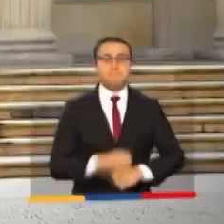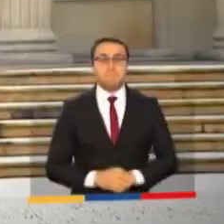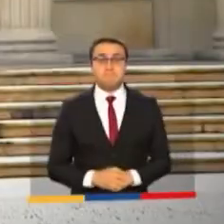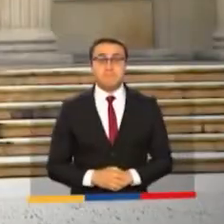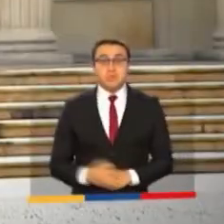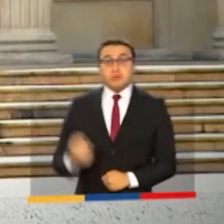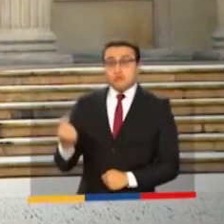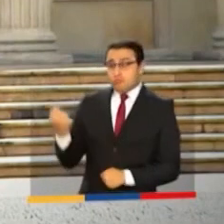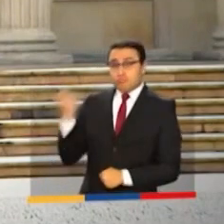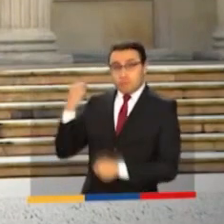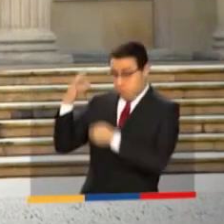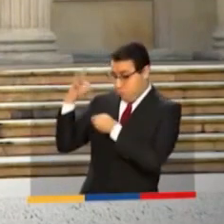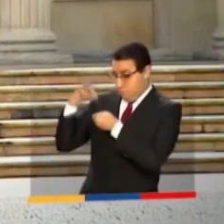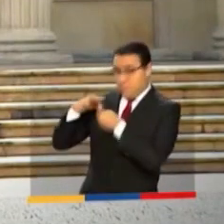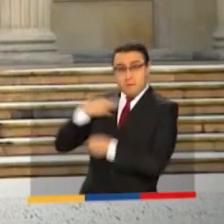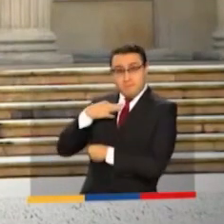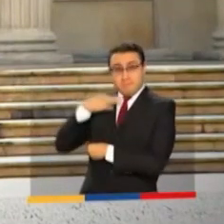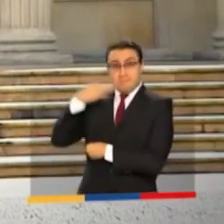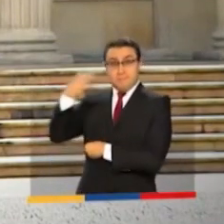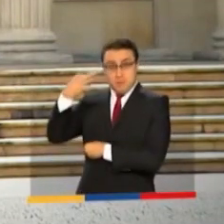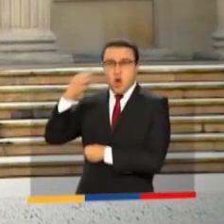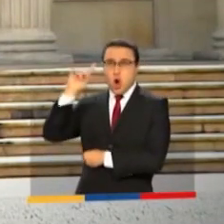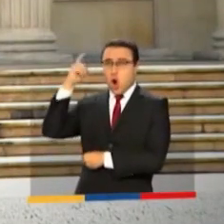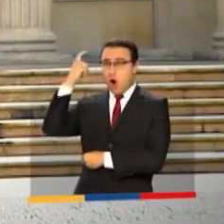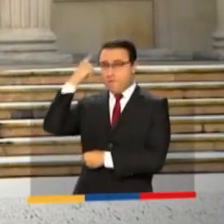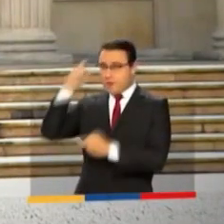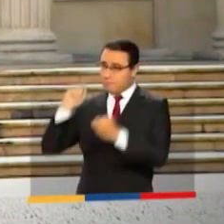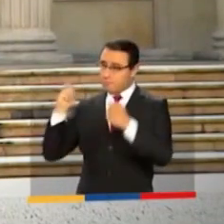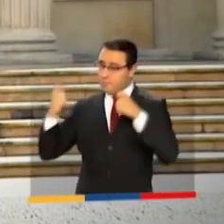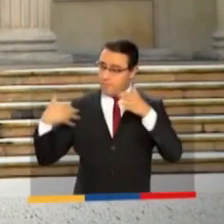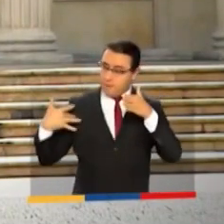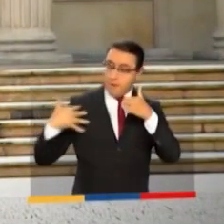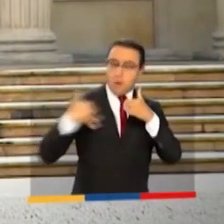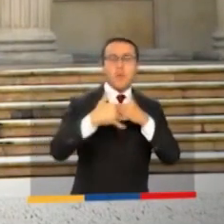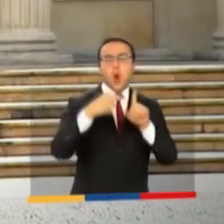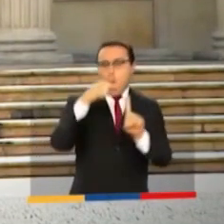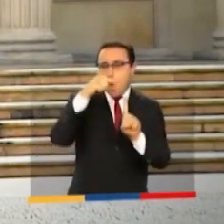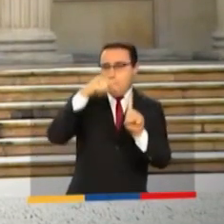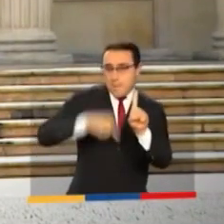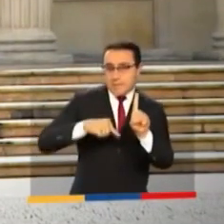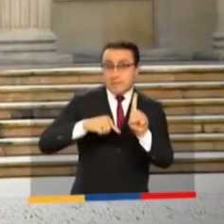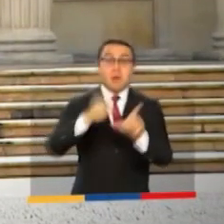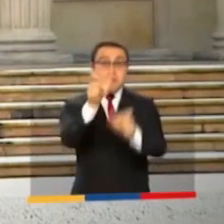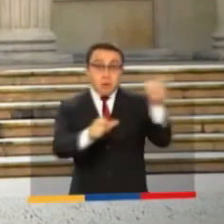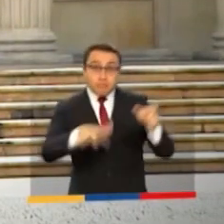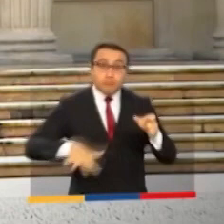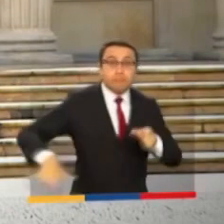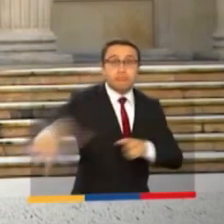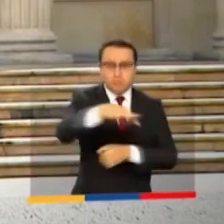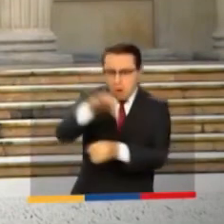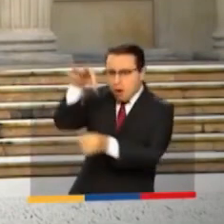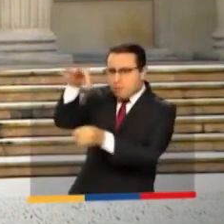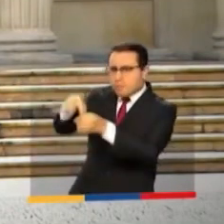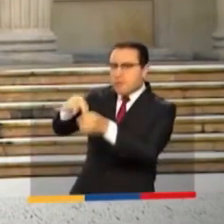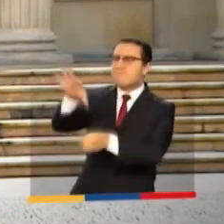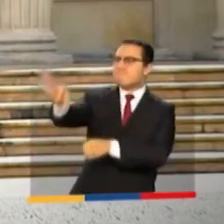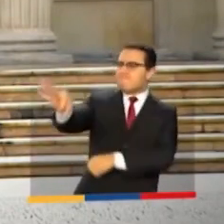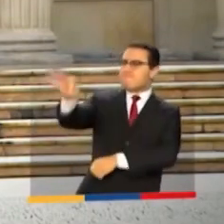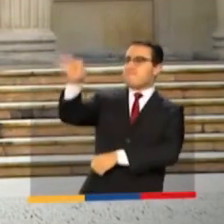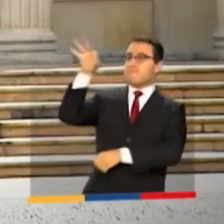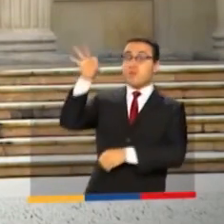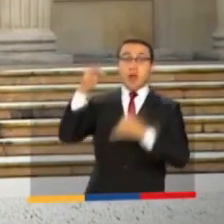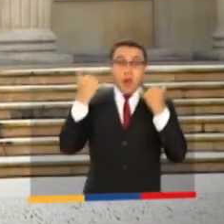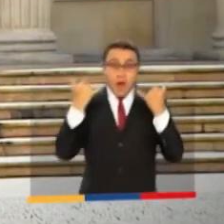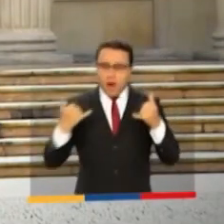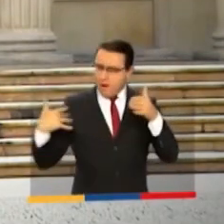digamos una ruptura institucional del esquema democrático ni que se llegue a pensar que es una propuesta socialista comunista pero es bastante